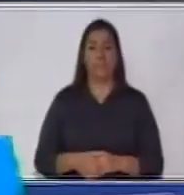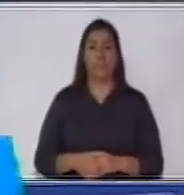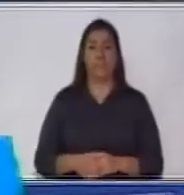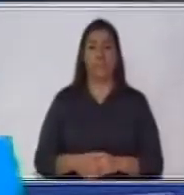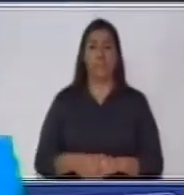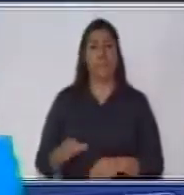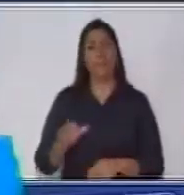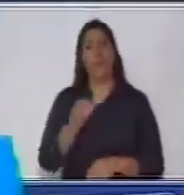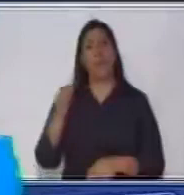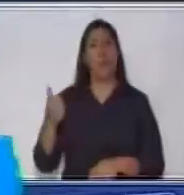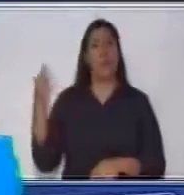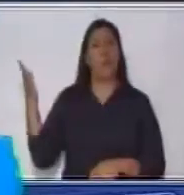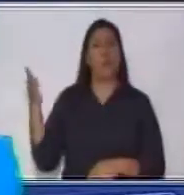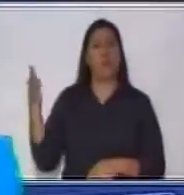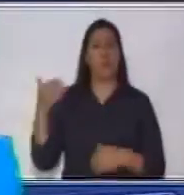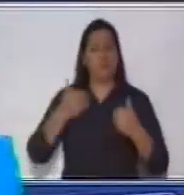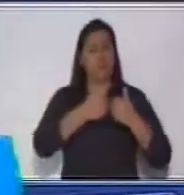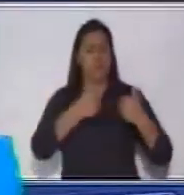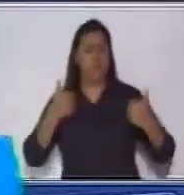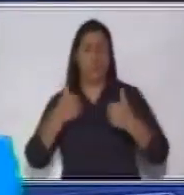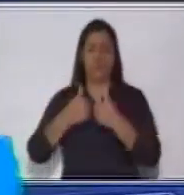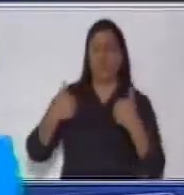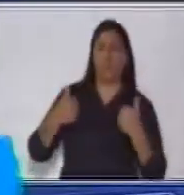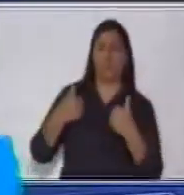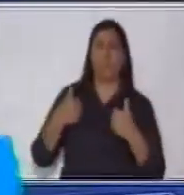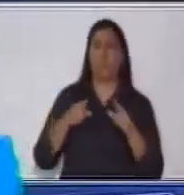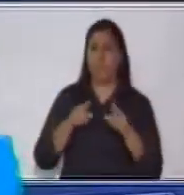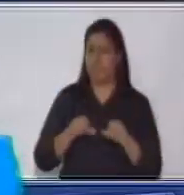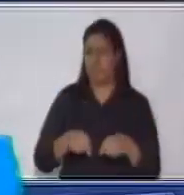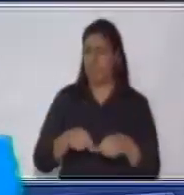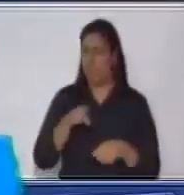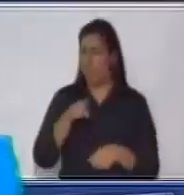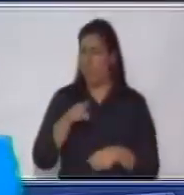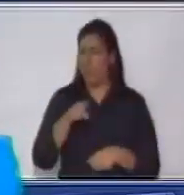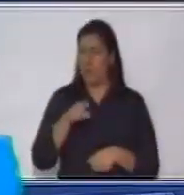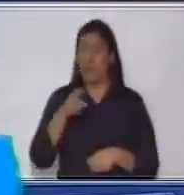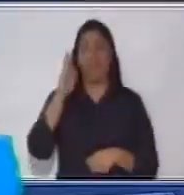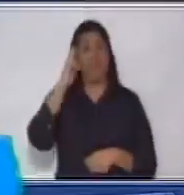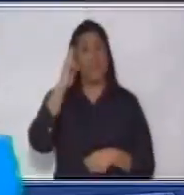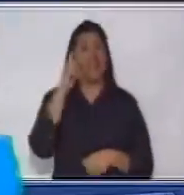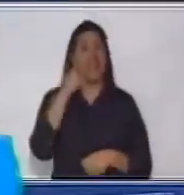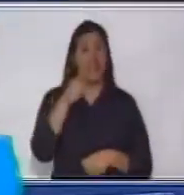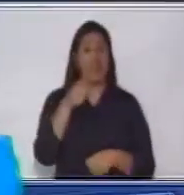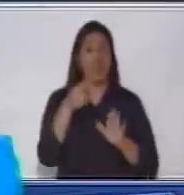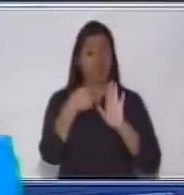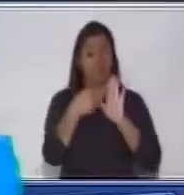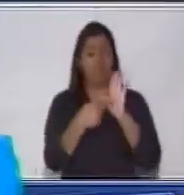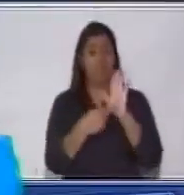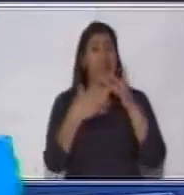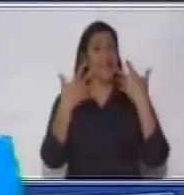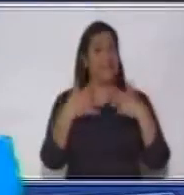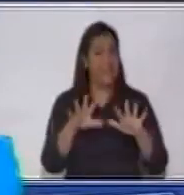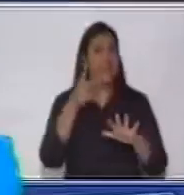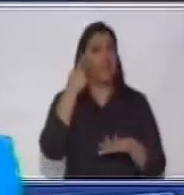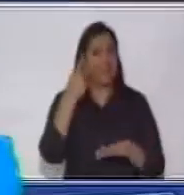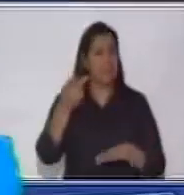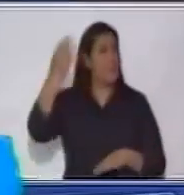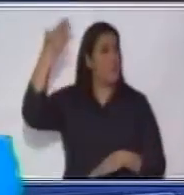¿Y acá se separaría estas sílabas? ¿Te recuerdas que estas reglas también ya las vimos, de acentuación y cómo